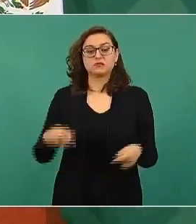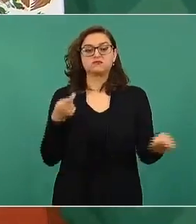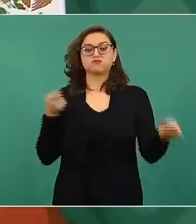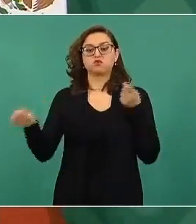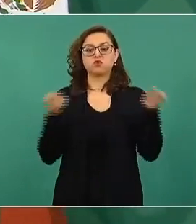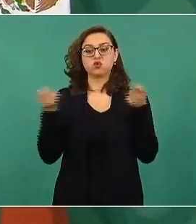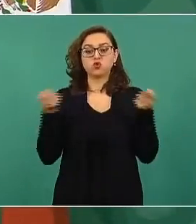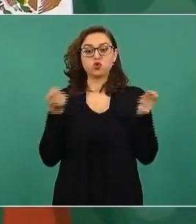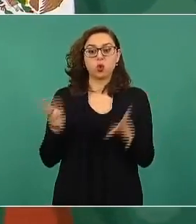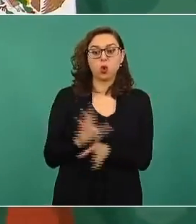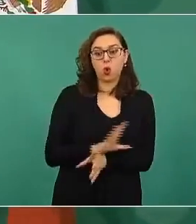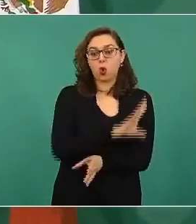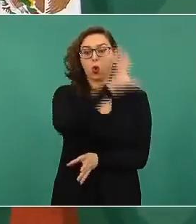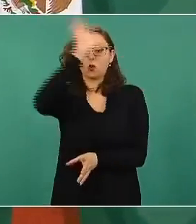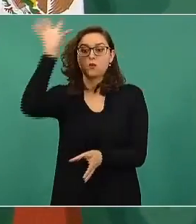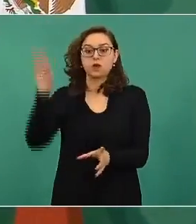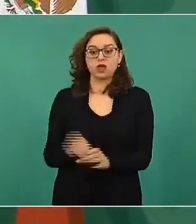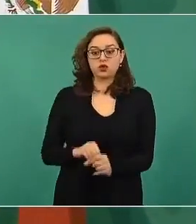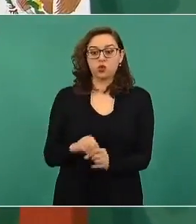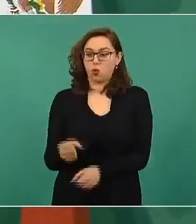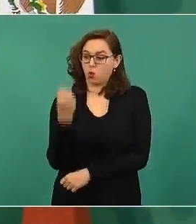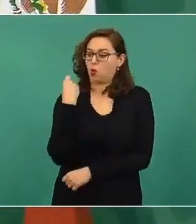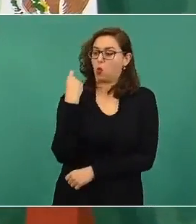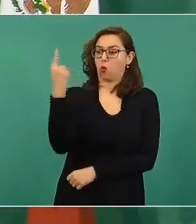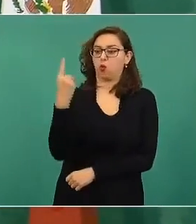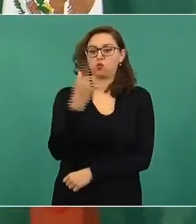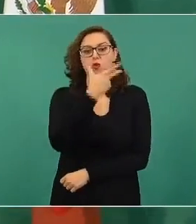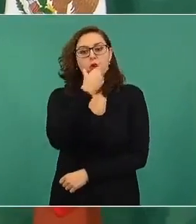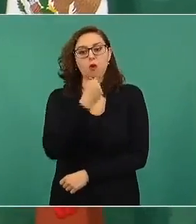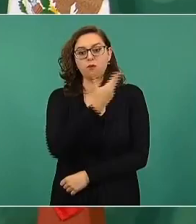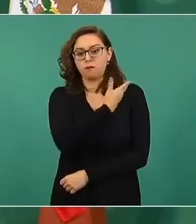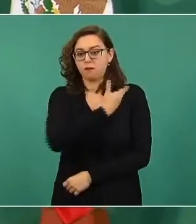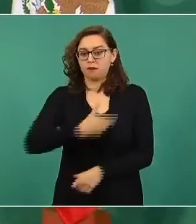era el todopoderoso.